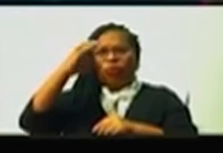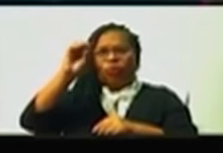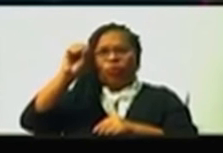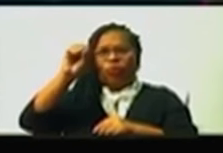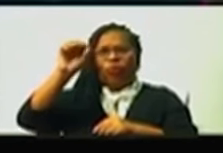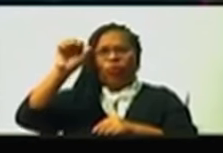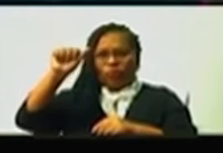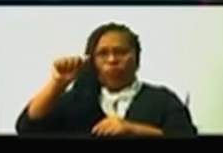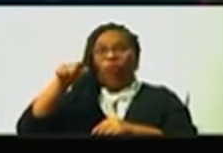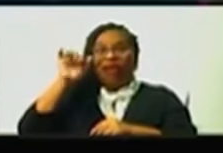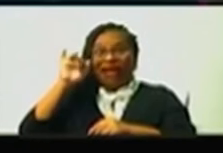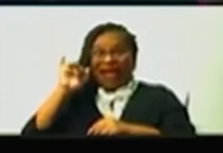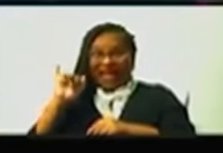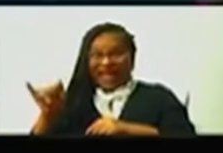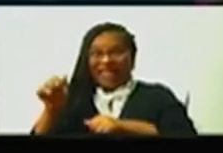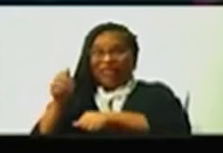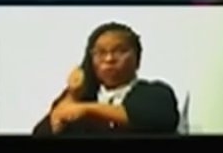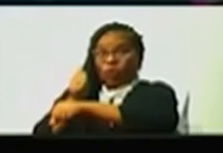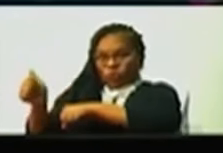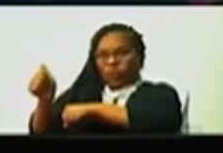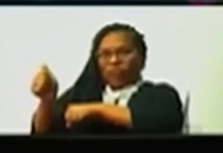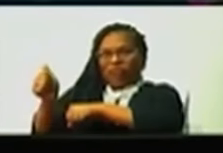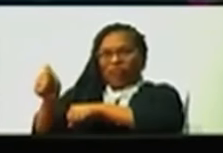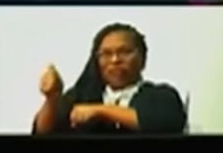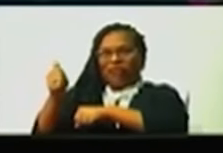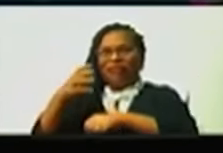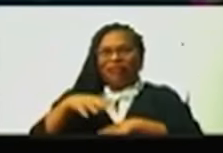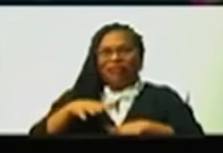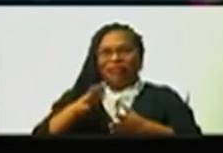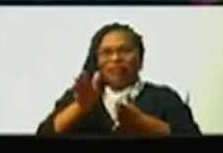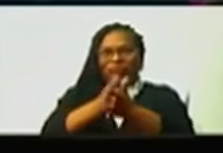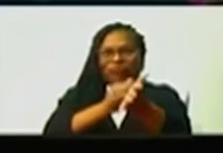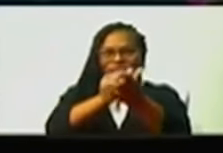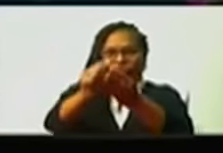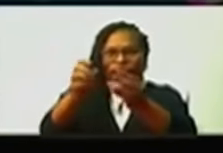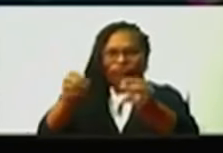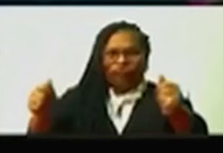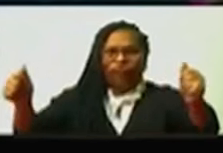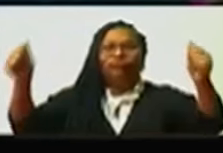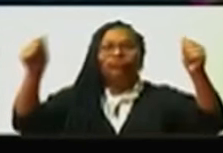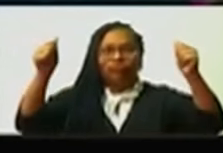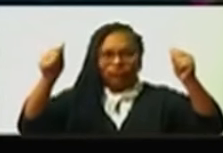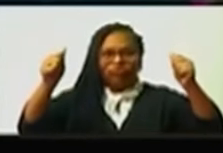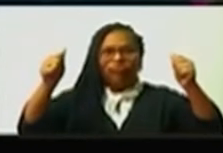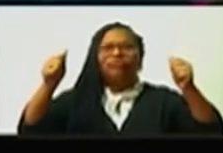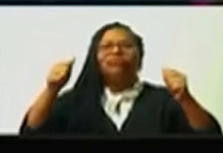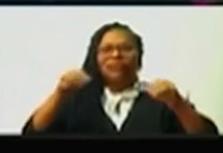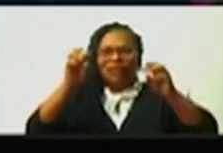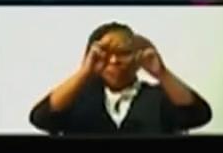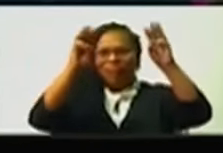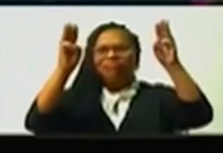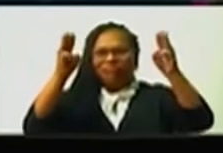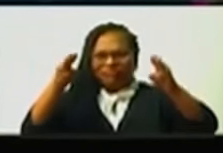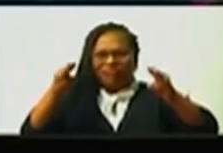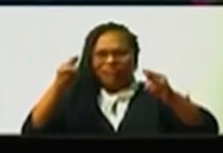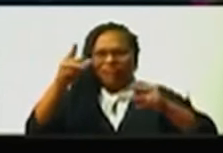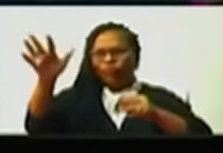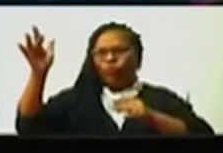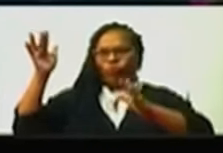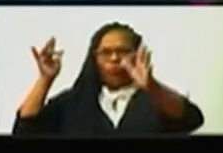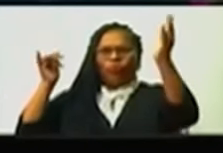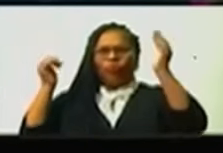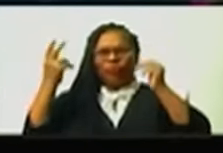placita. Esa es la realidad, y pongan medio ambiente, ponga ojo en eso, porque si eso no